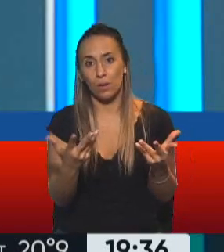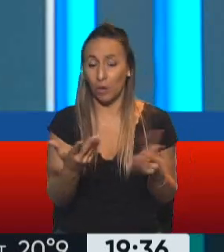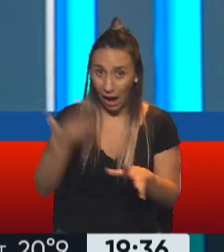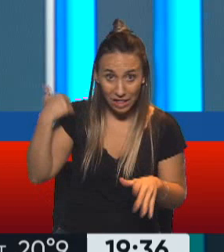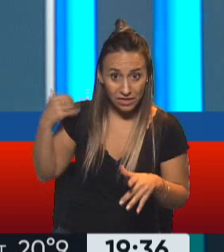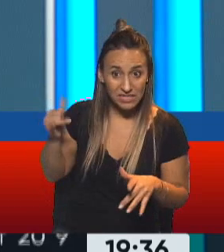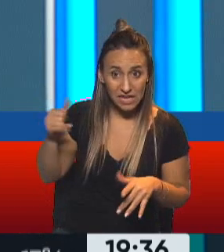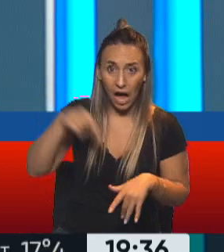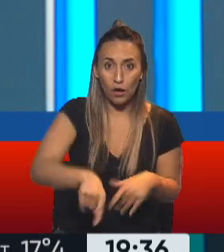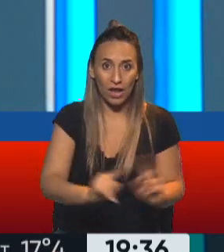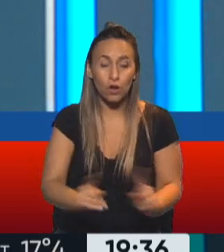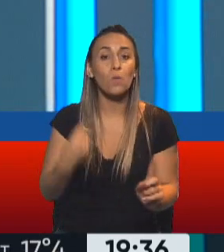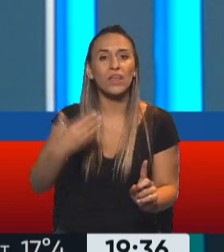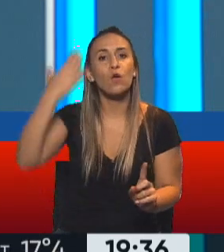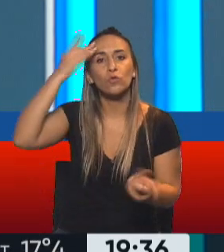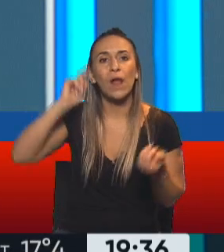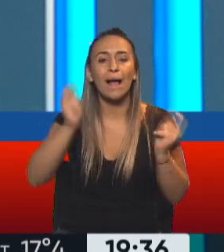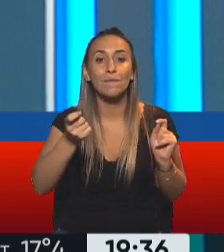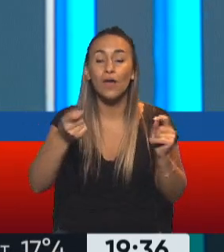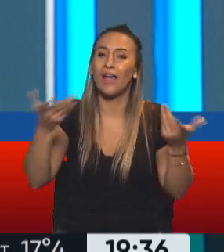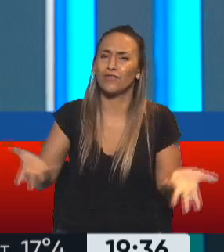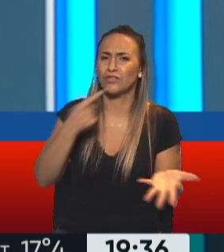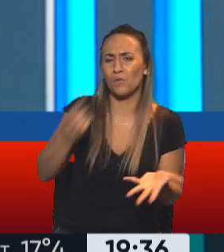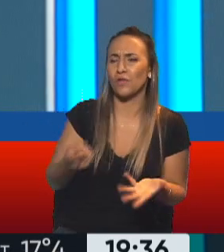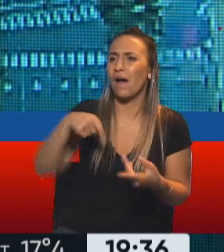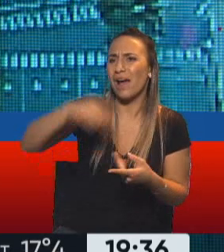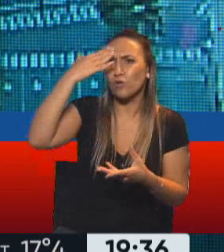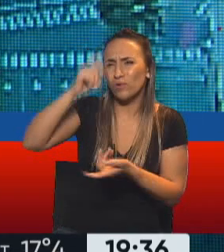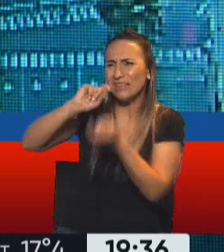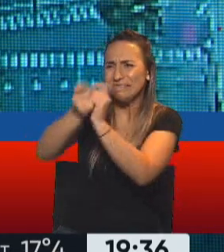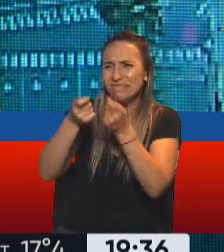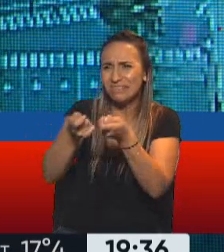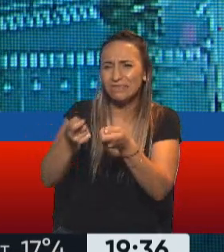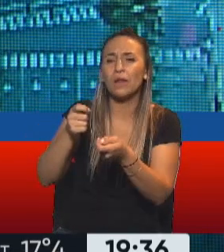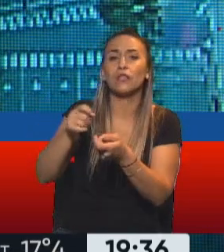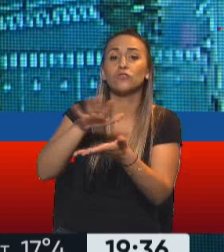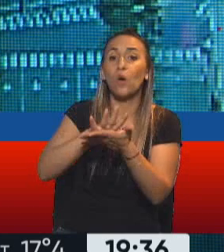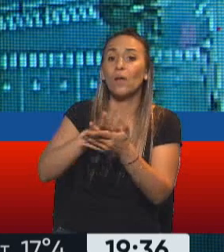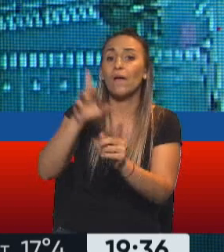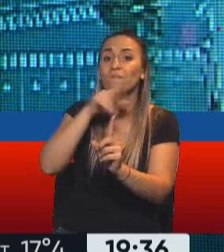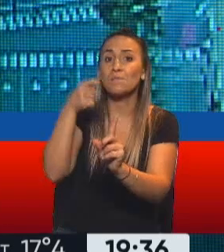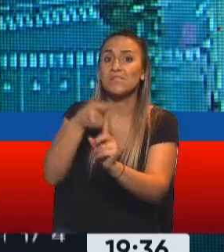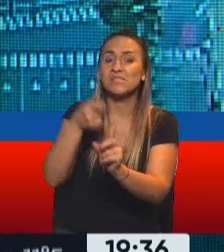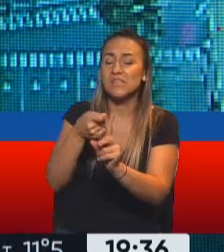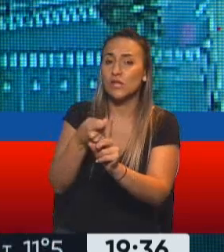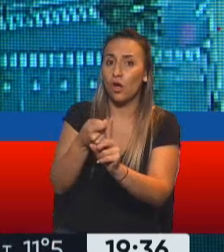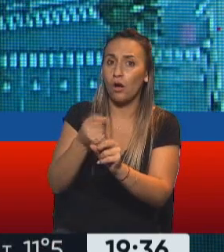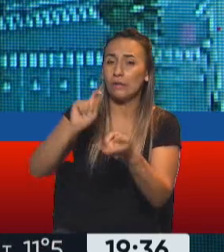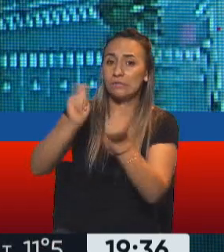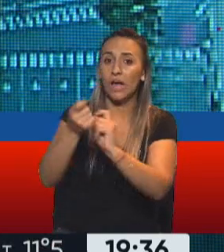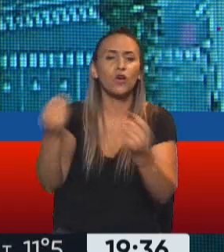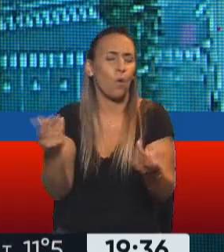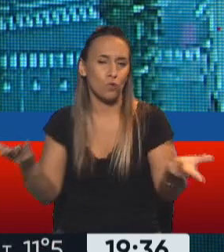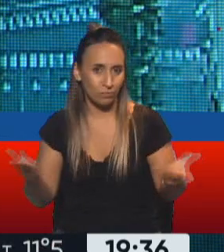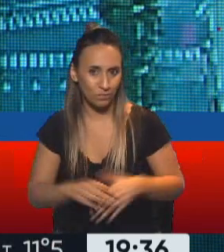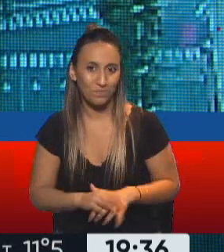tome conciencia que hay cosas que no se pueden hacer, entre ellas el femicidio? A ver, yo creo que hay cosas que de a poco vamos